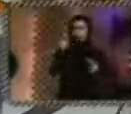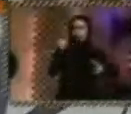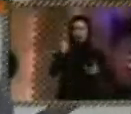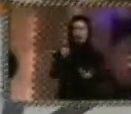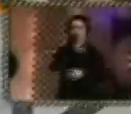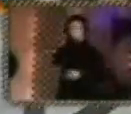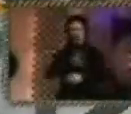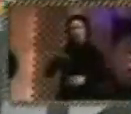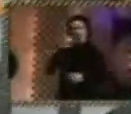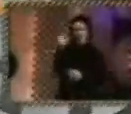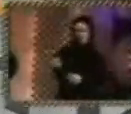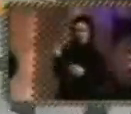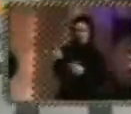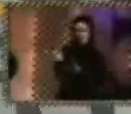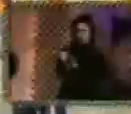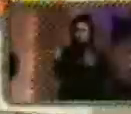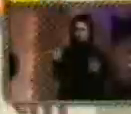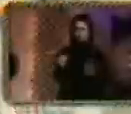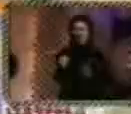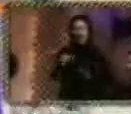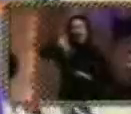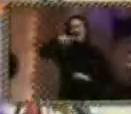pollita, la pollita, la polla la llovirá.